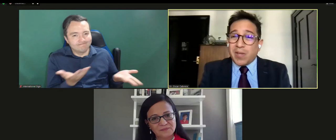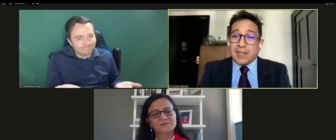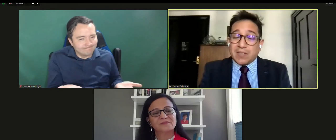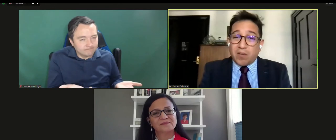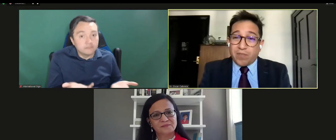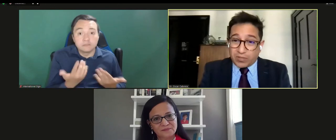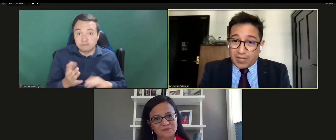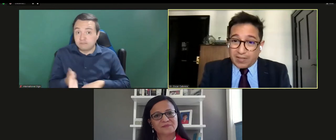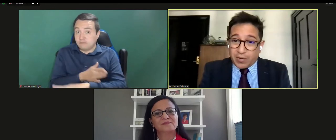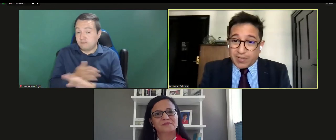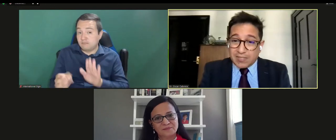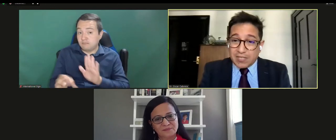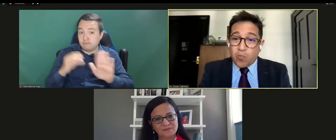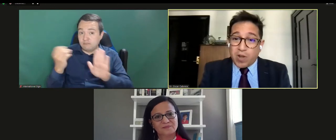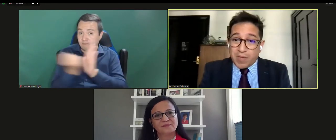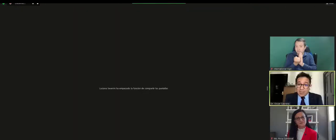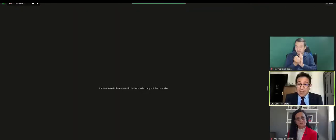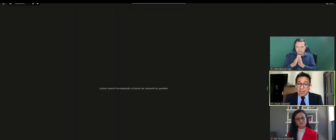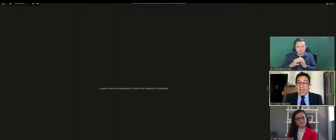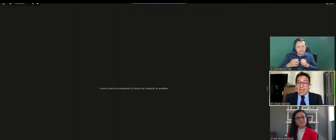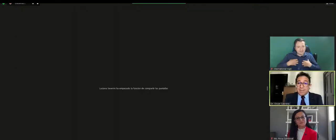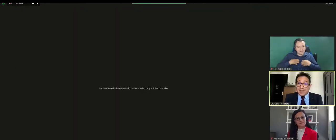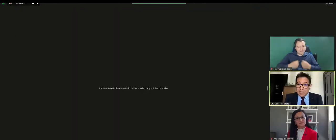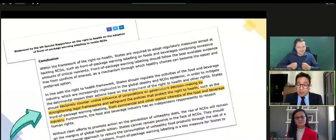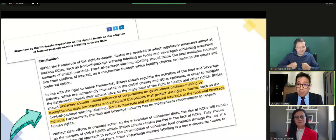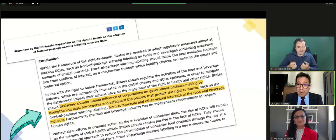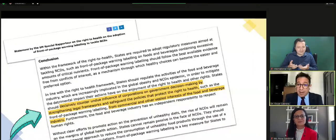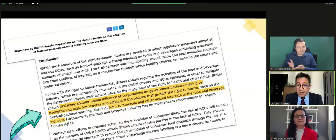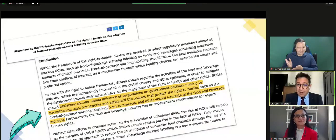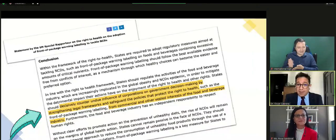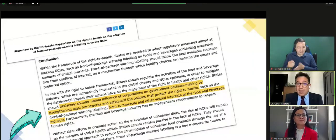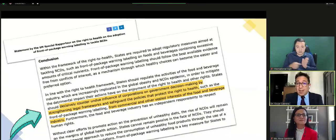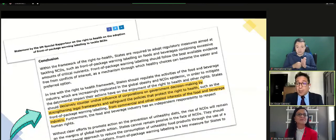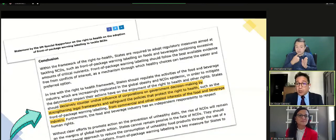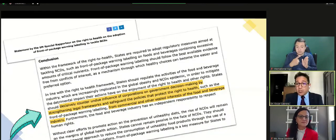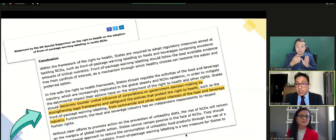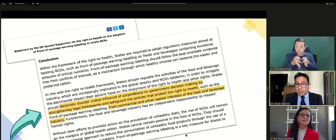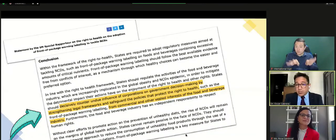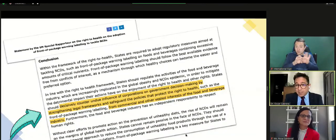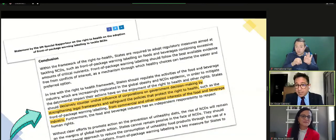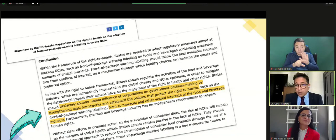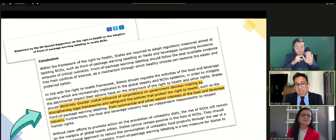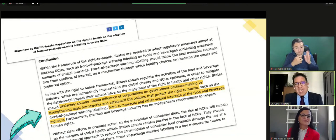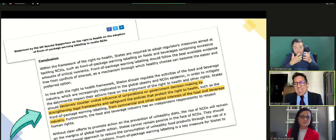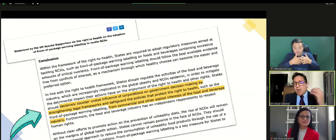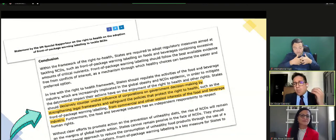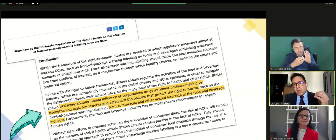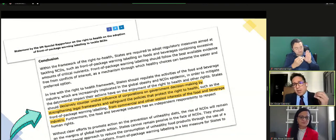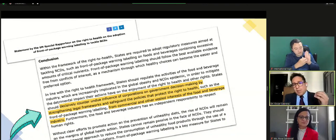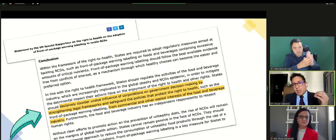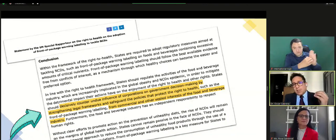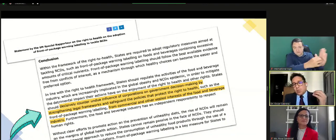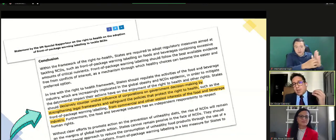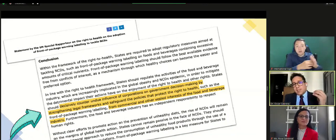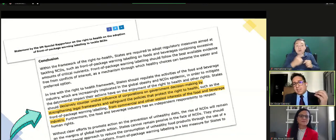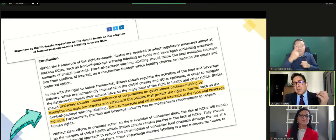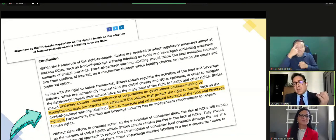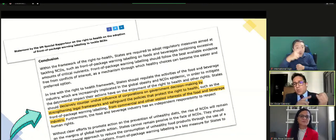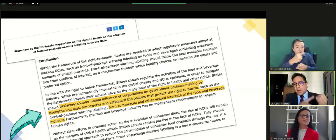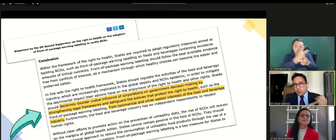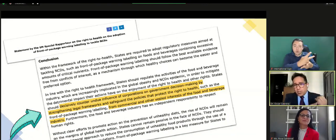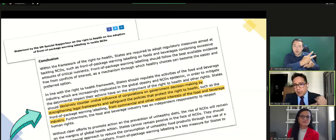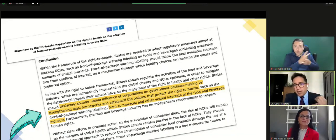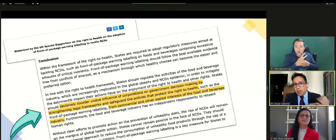salud donde habla de etiquetado frontal de advertencia como una medida efectiva para la protección del derecho a la salud y habla muy claramente sobre la